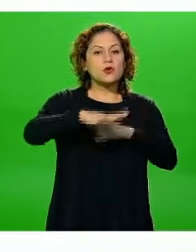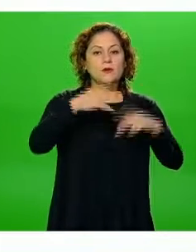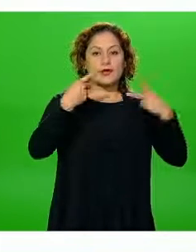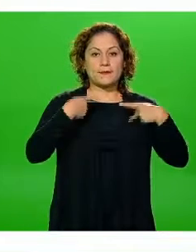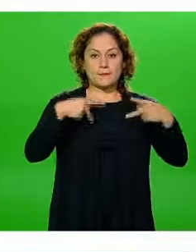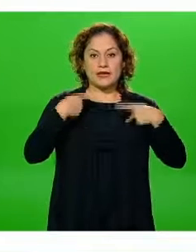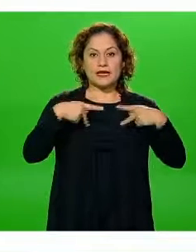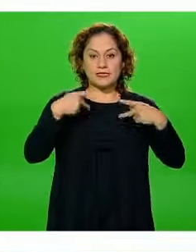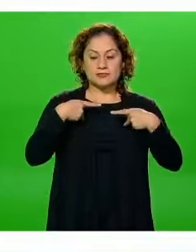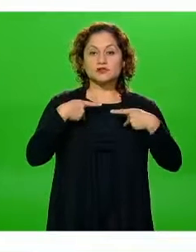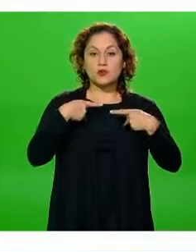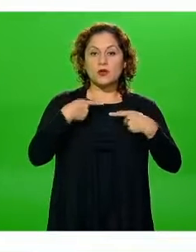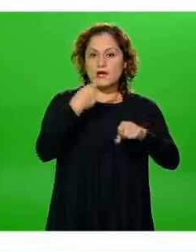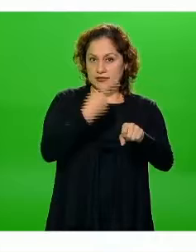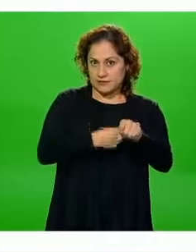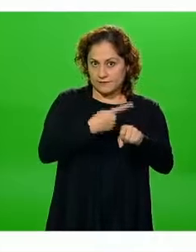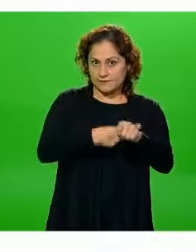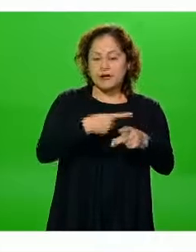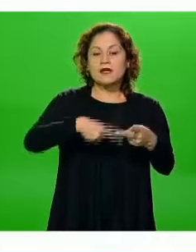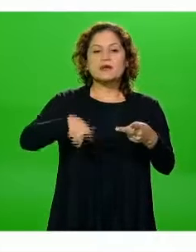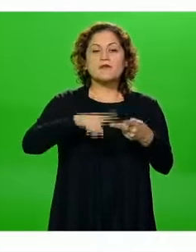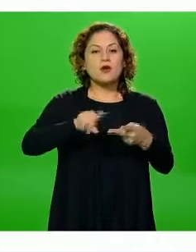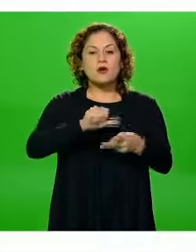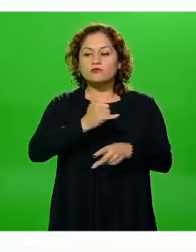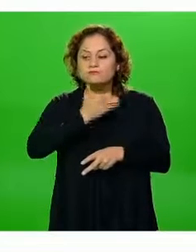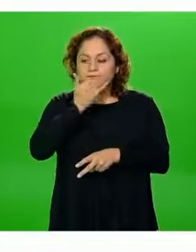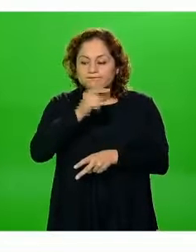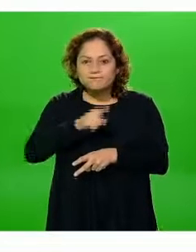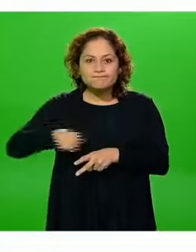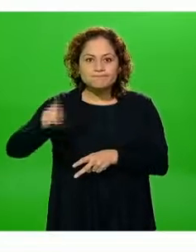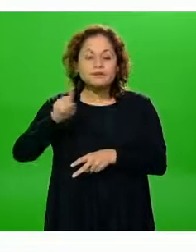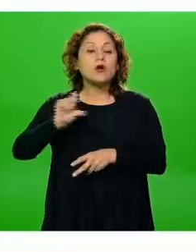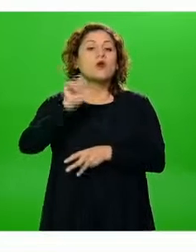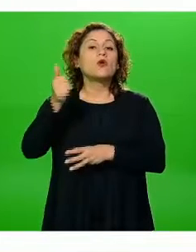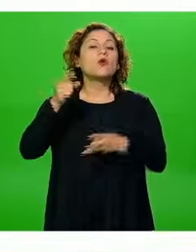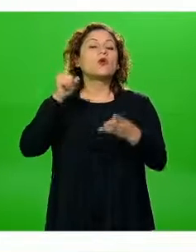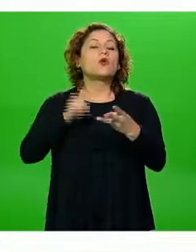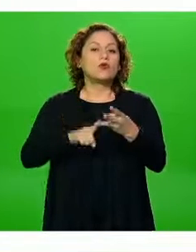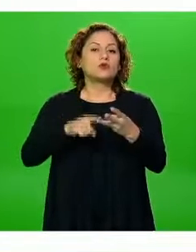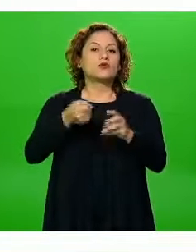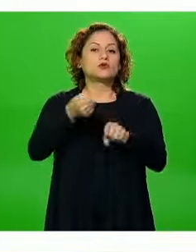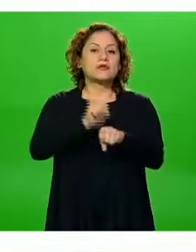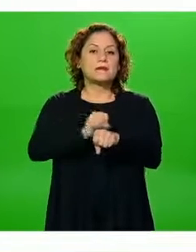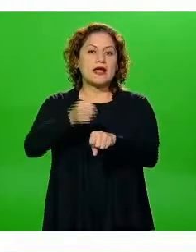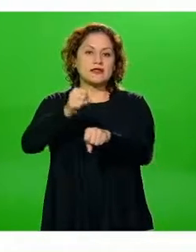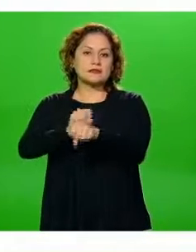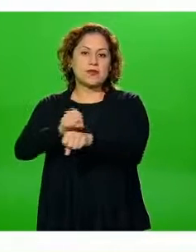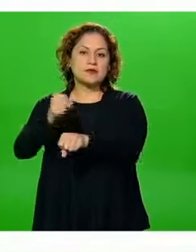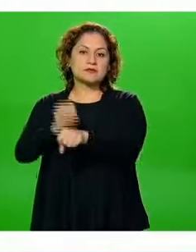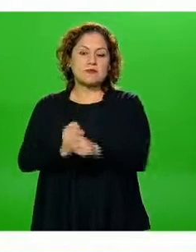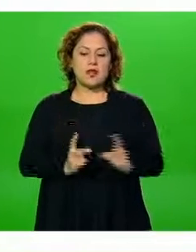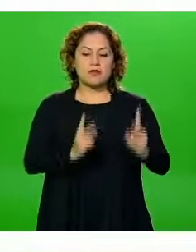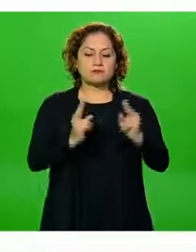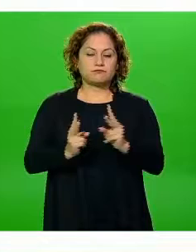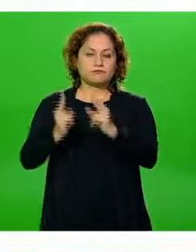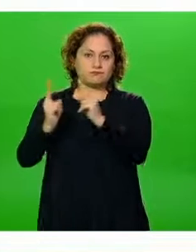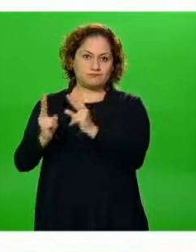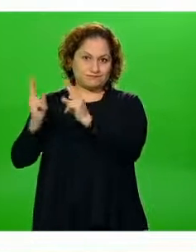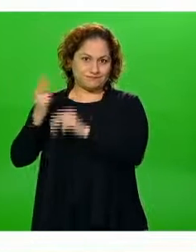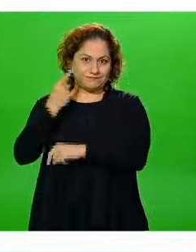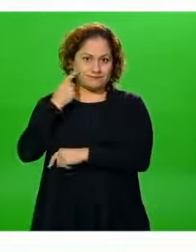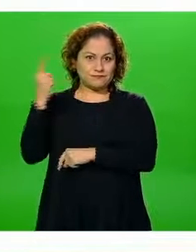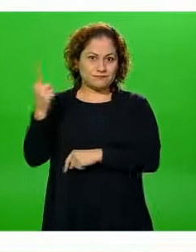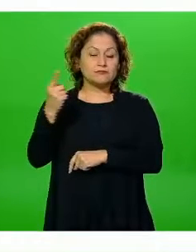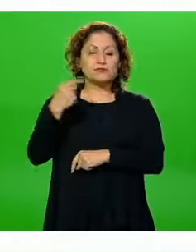activos estimados y las personas recuperadas por semana epidemiológica. Cuando he tenido la oportunidad de